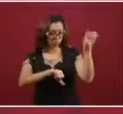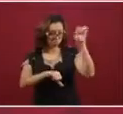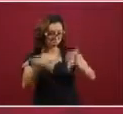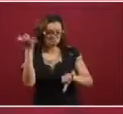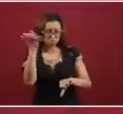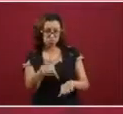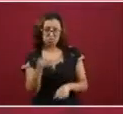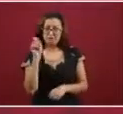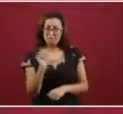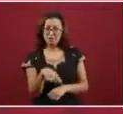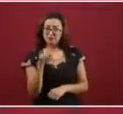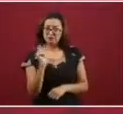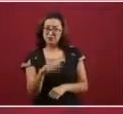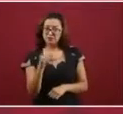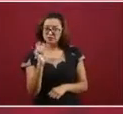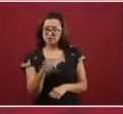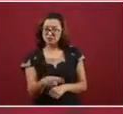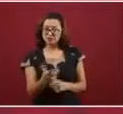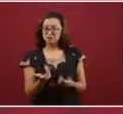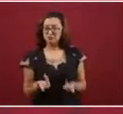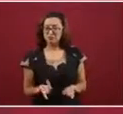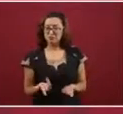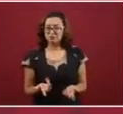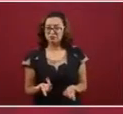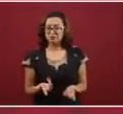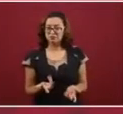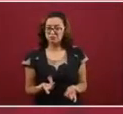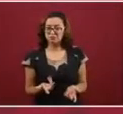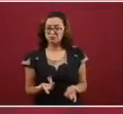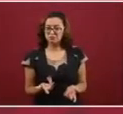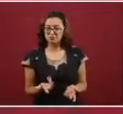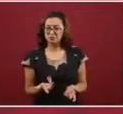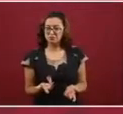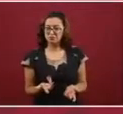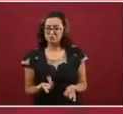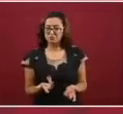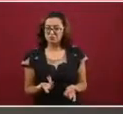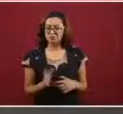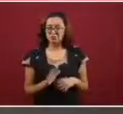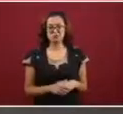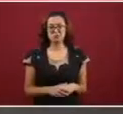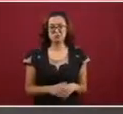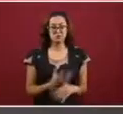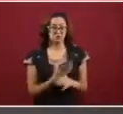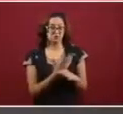porque lo que decían es que cómo